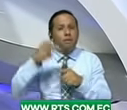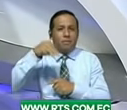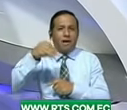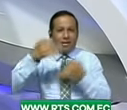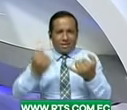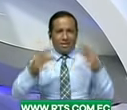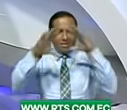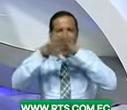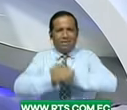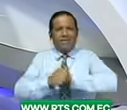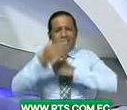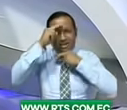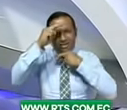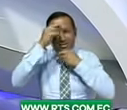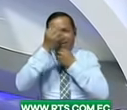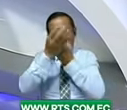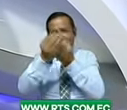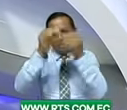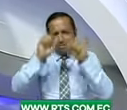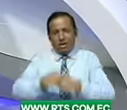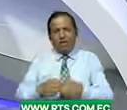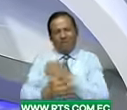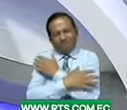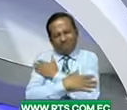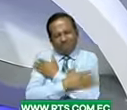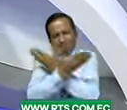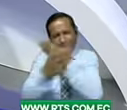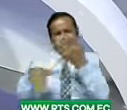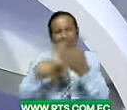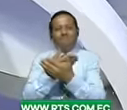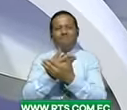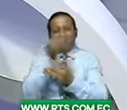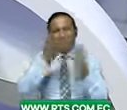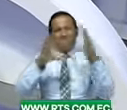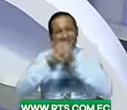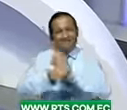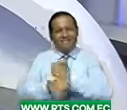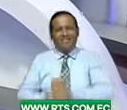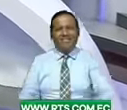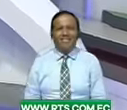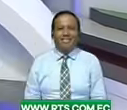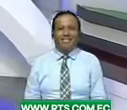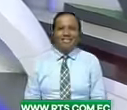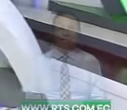en la emisión estelar de su informativo La Noticia. Fuerte abrazo para todos. Pasen. Buenas noches.